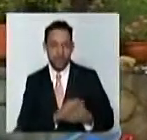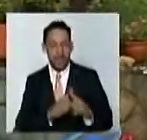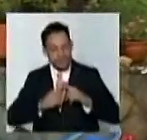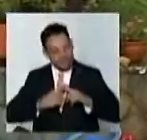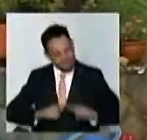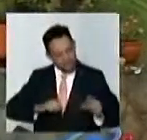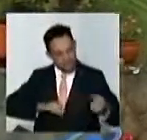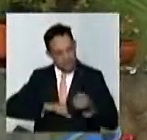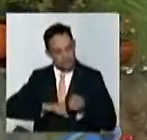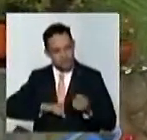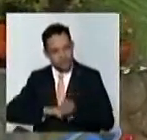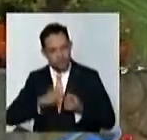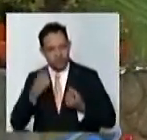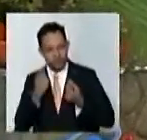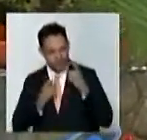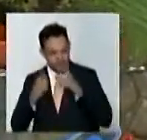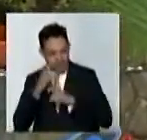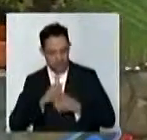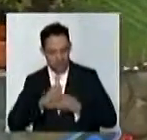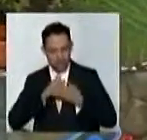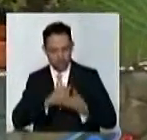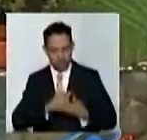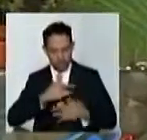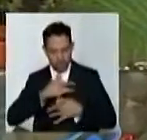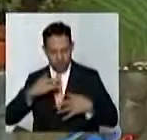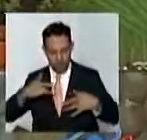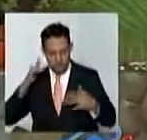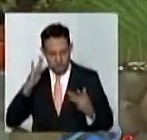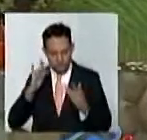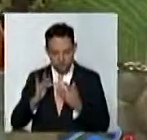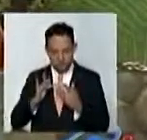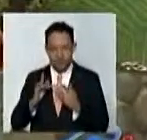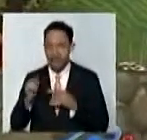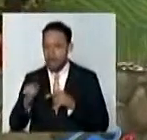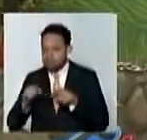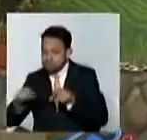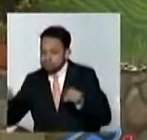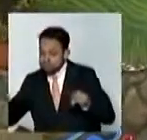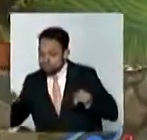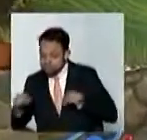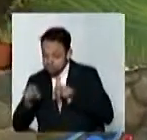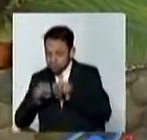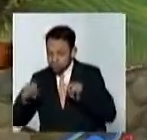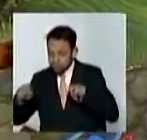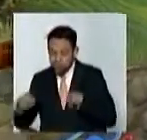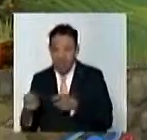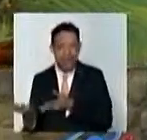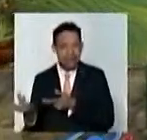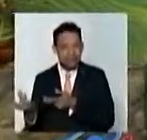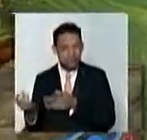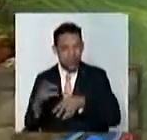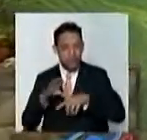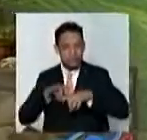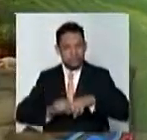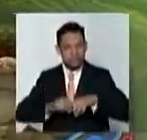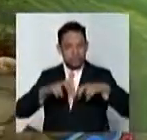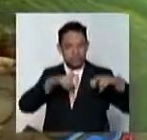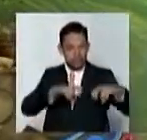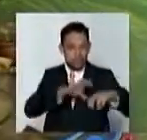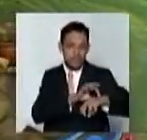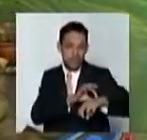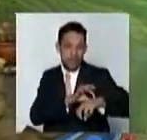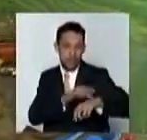la medicina, de las salas de espera, de las clínicas, hacer algo más